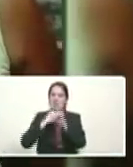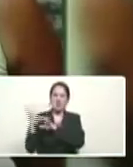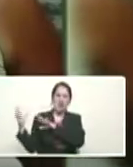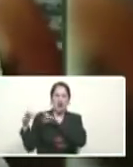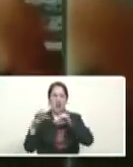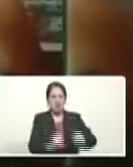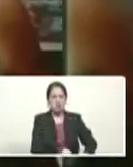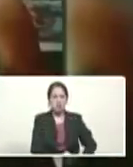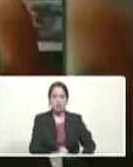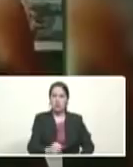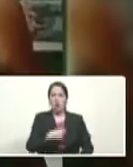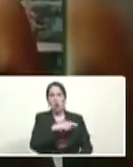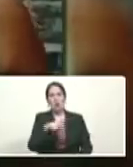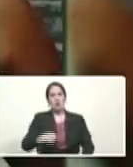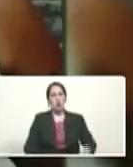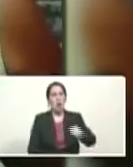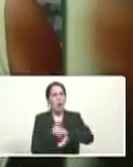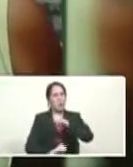seguiremos apoyando